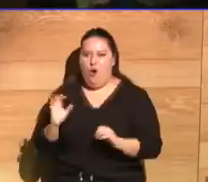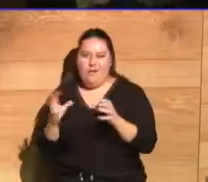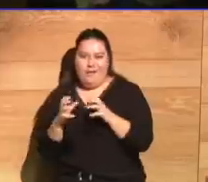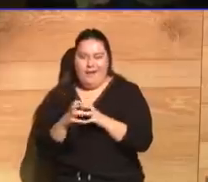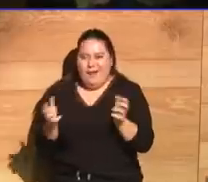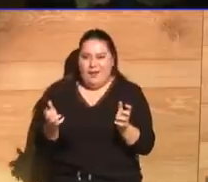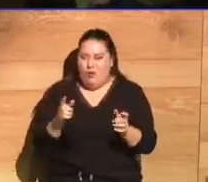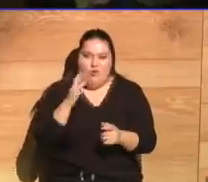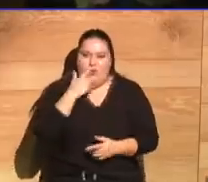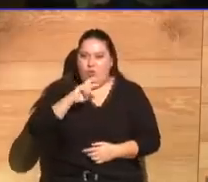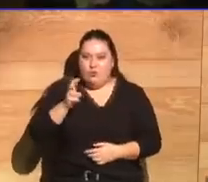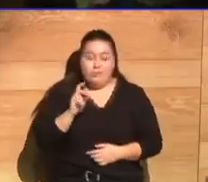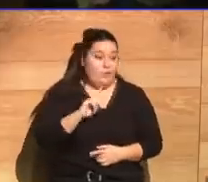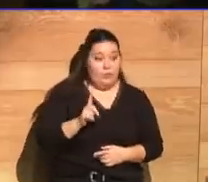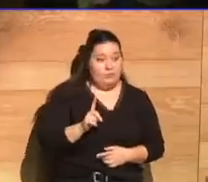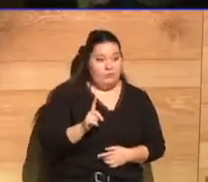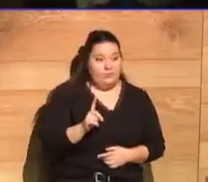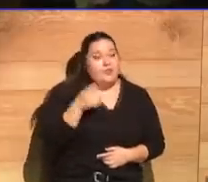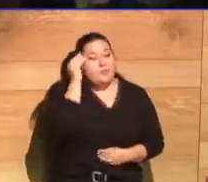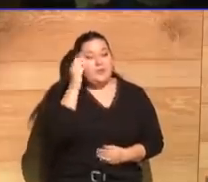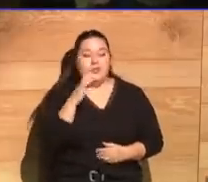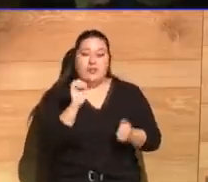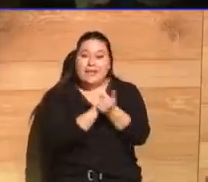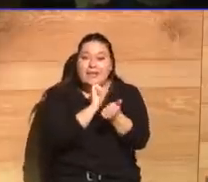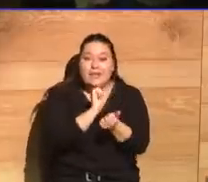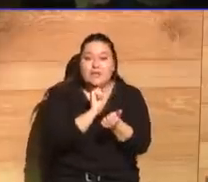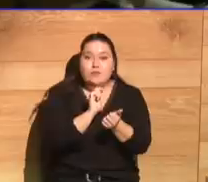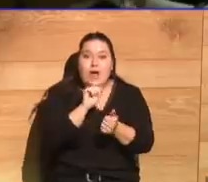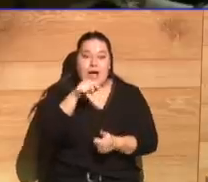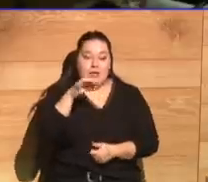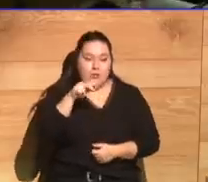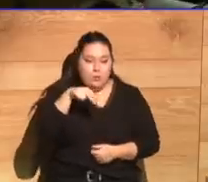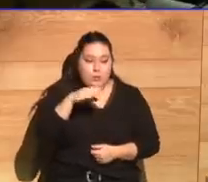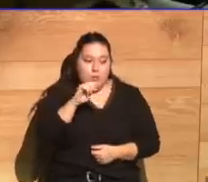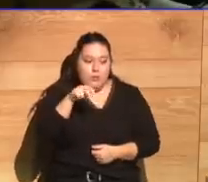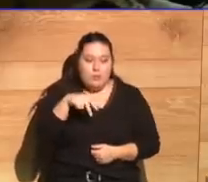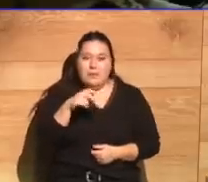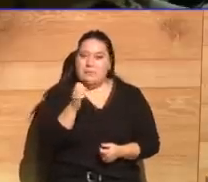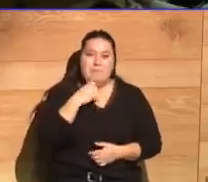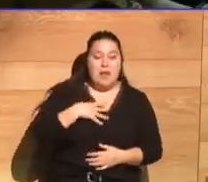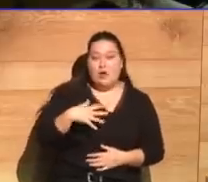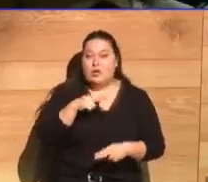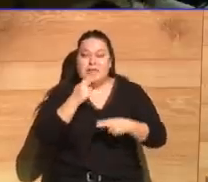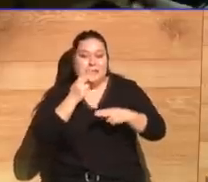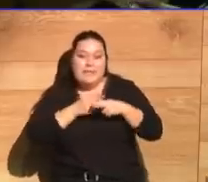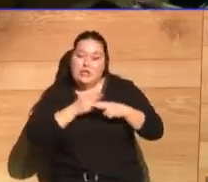cualquier otro color? No, yo creo que el queso que tiene Asunción ni es blanco, ni es tinto, ni tiene